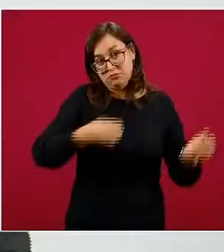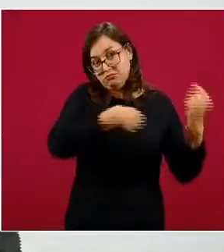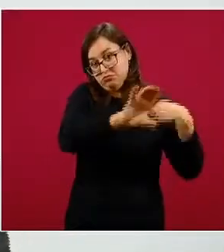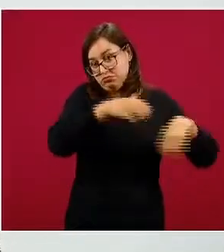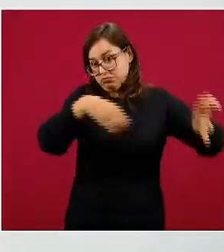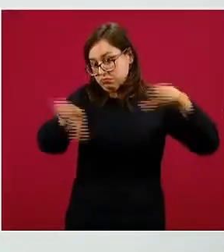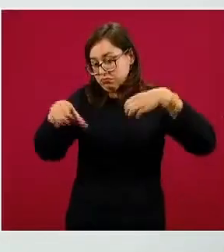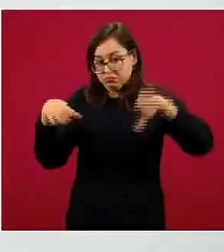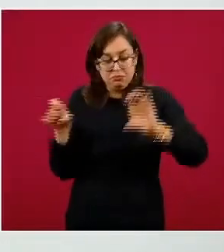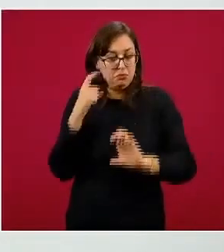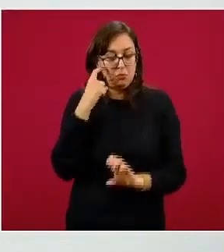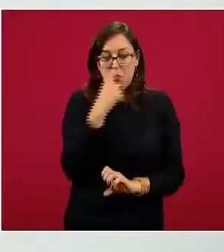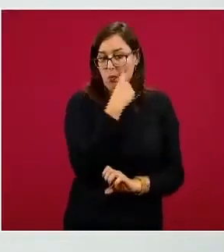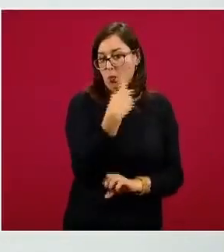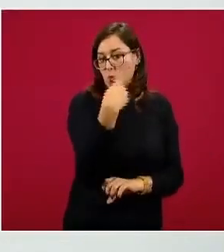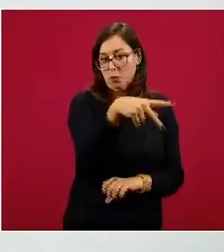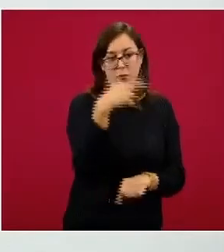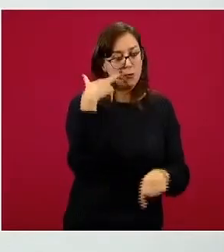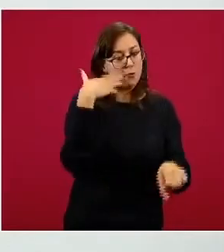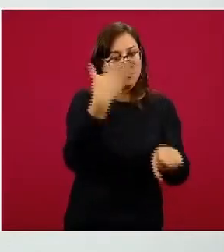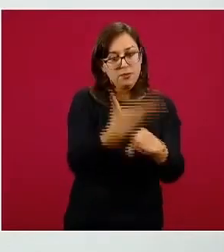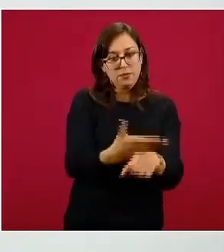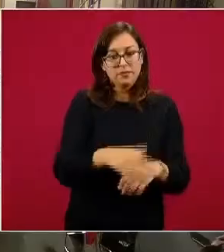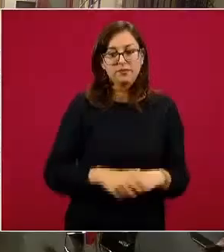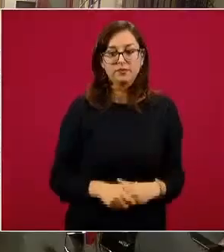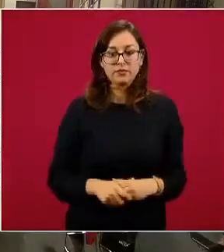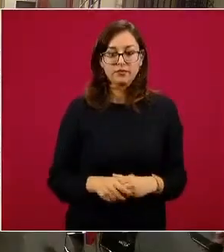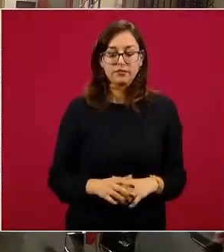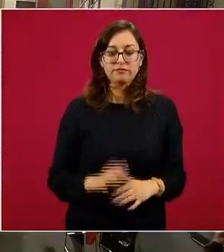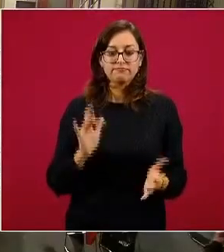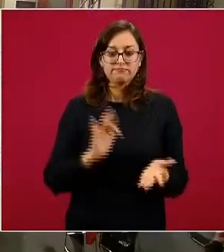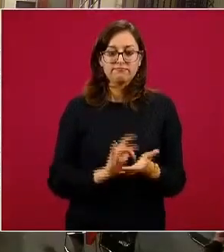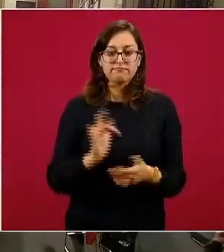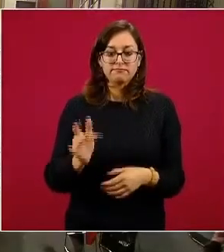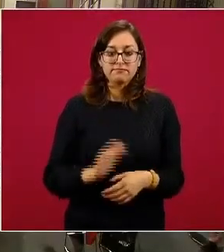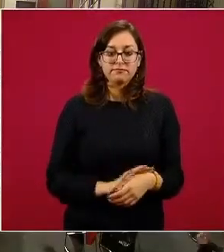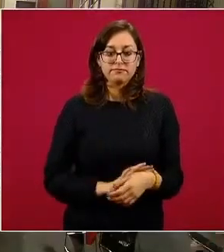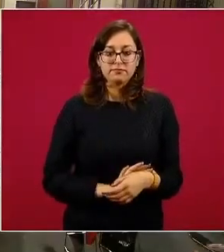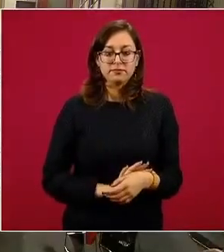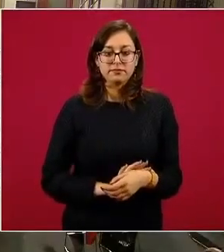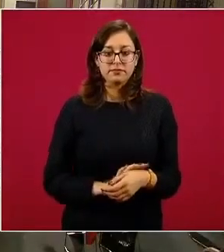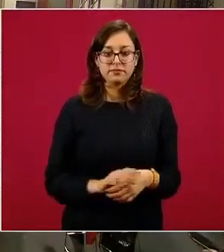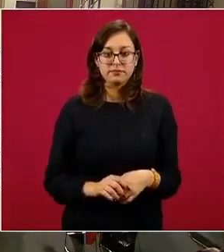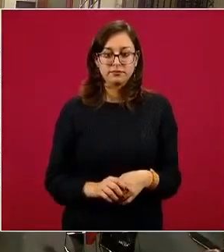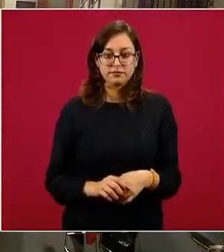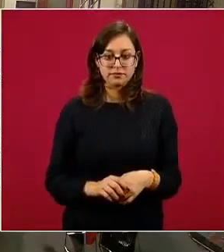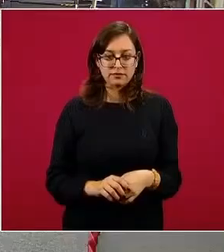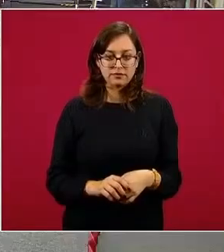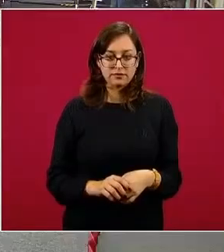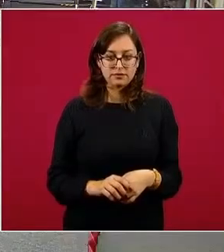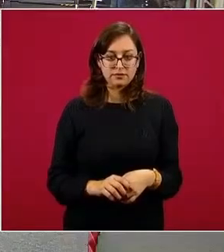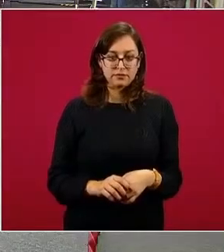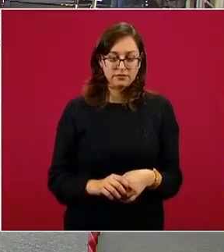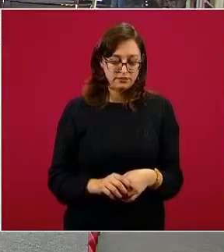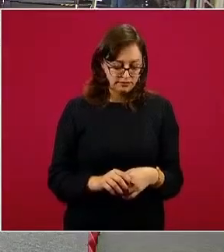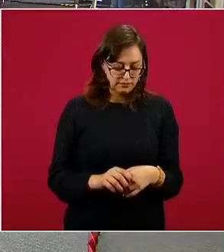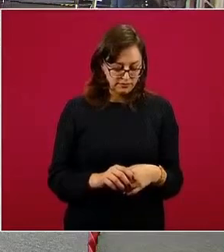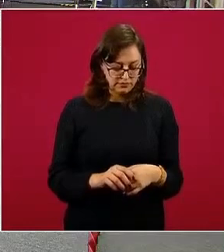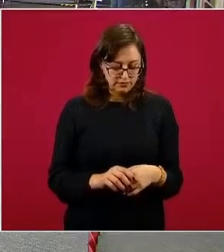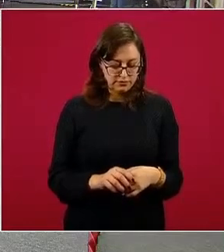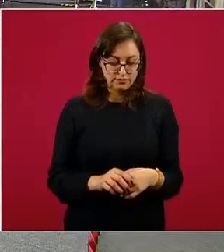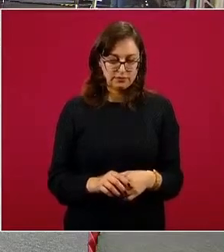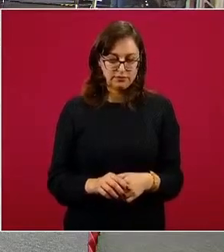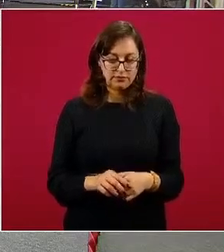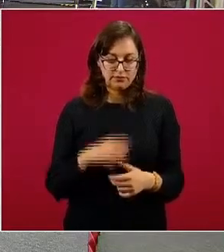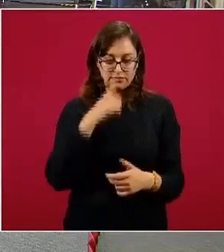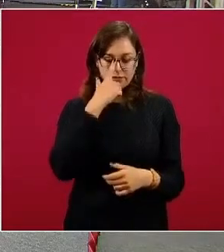de servicio, que son los centros de salud. Gracias. Doctor, él da la palabra.